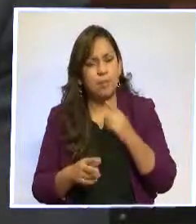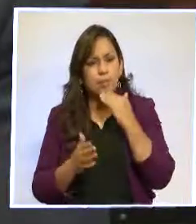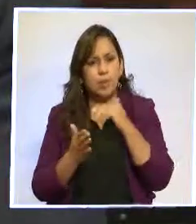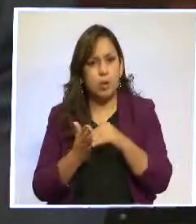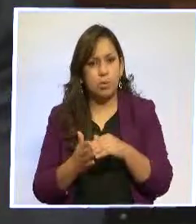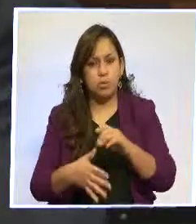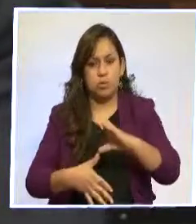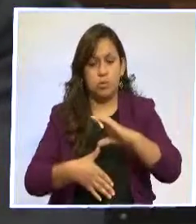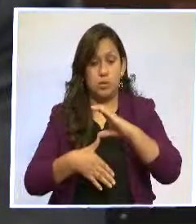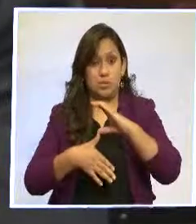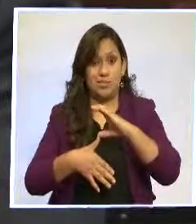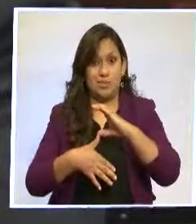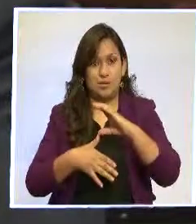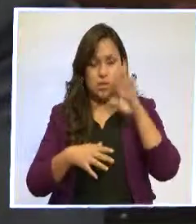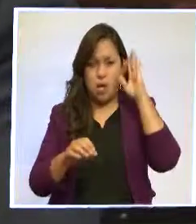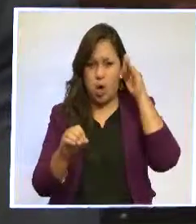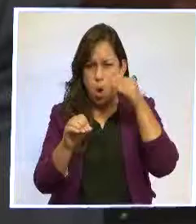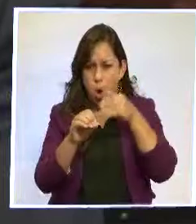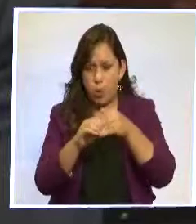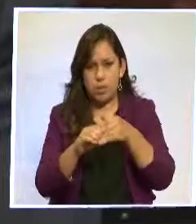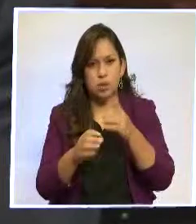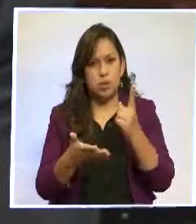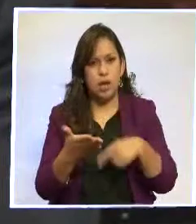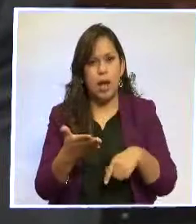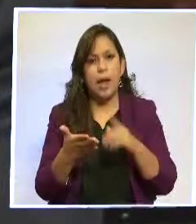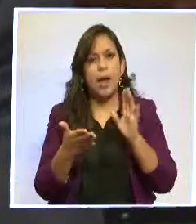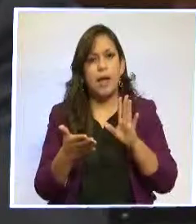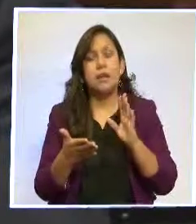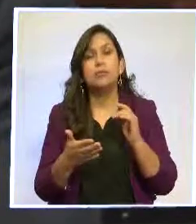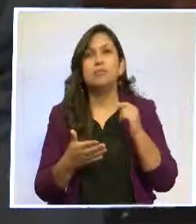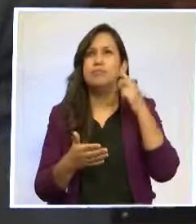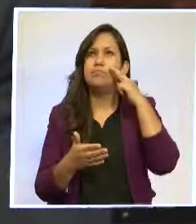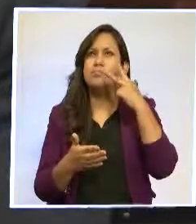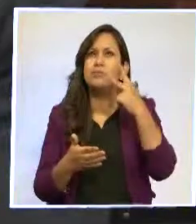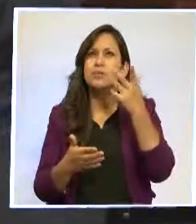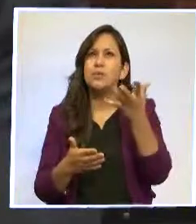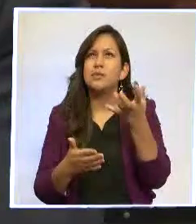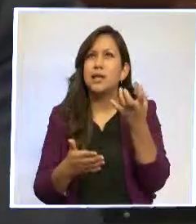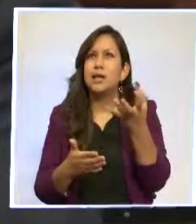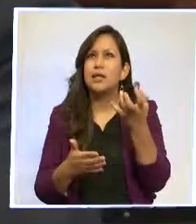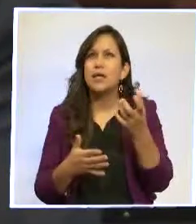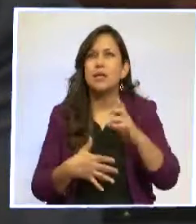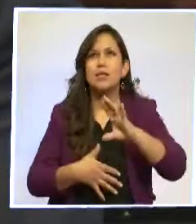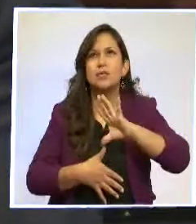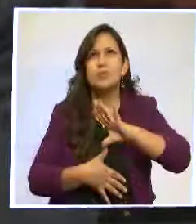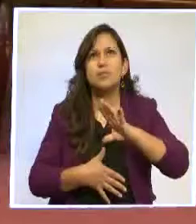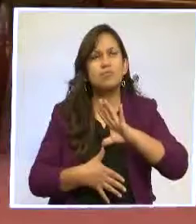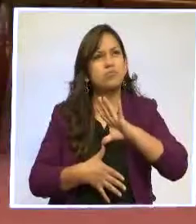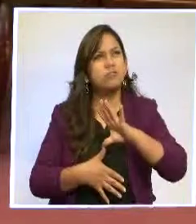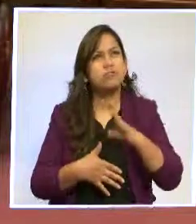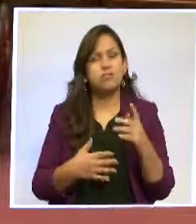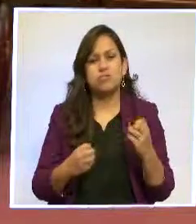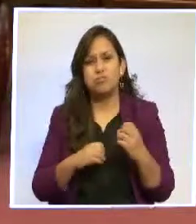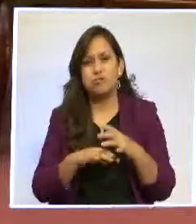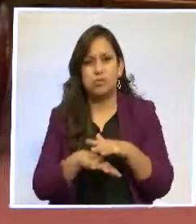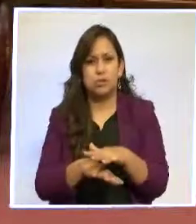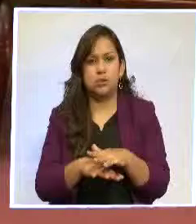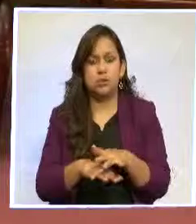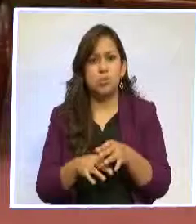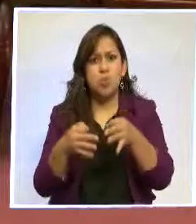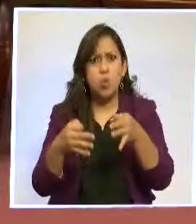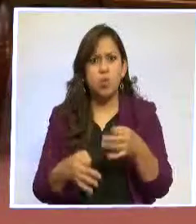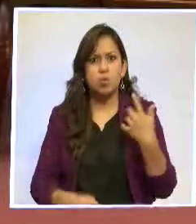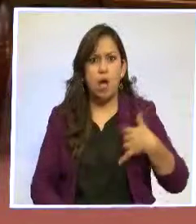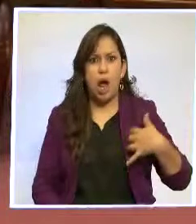el caso que nos ocupa, que nació desde la visión de los gobiernos progresistas cuando, por ejemplo, en Argentina ya no tenemos un gobierno progresista, sino un gobierno que se identifica